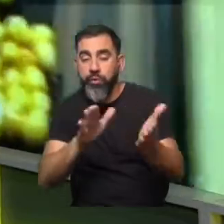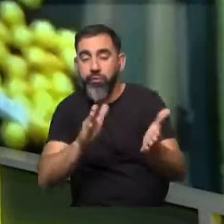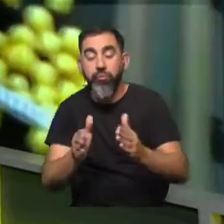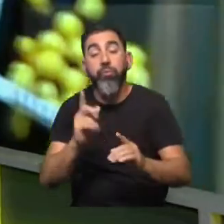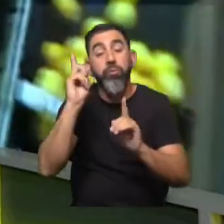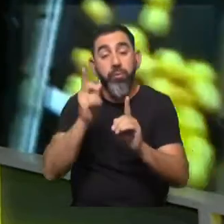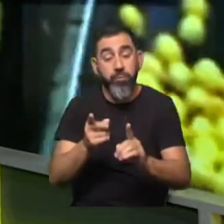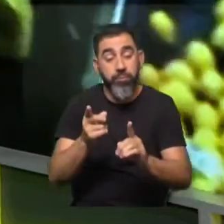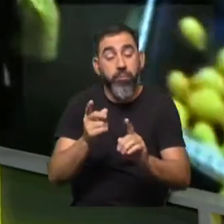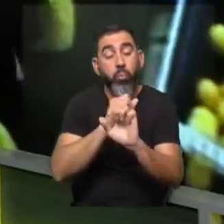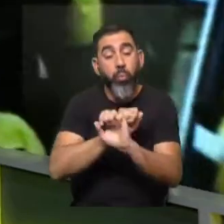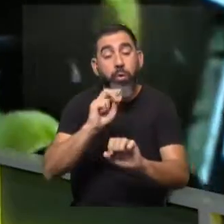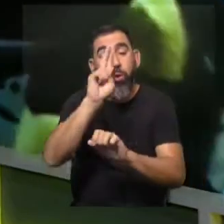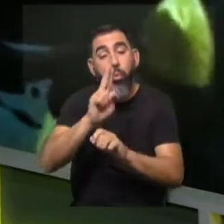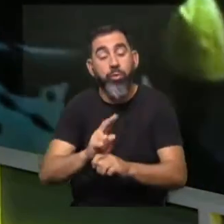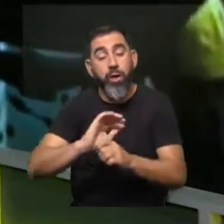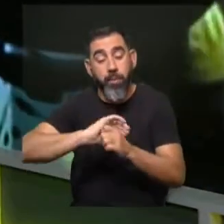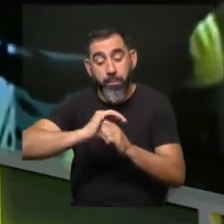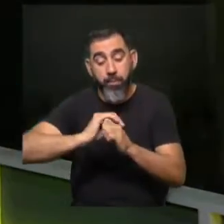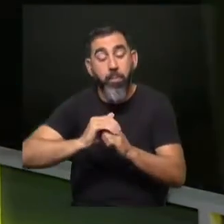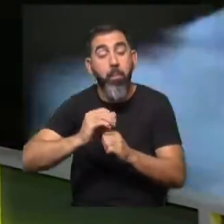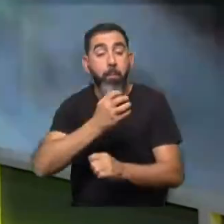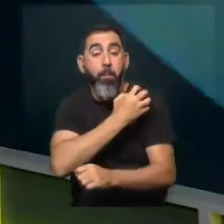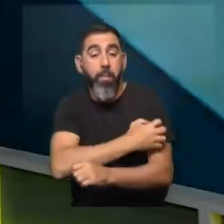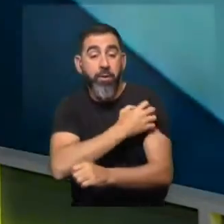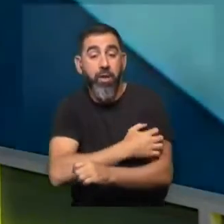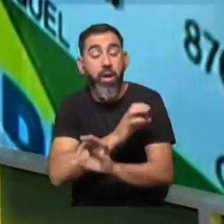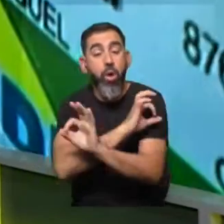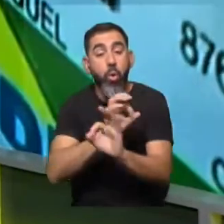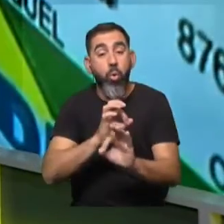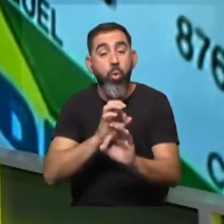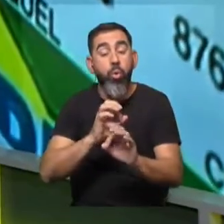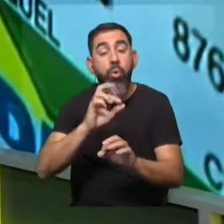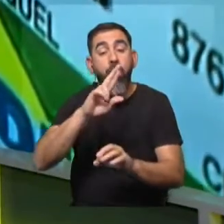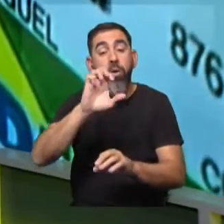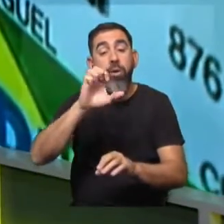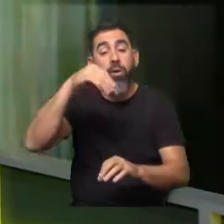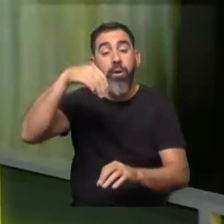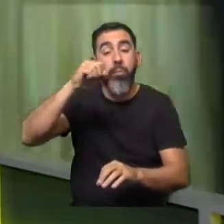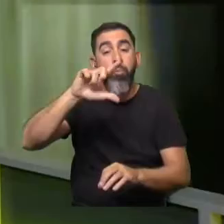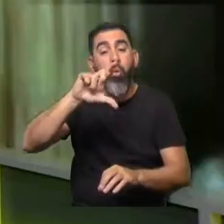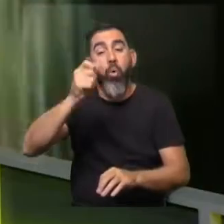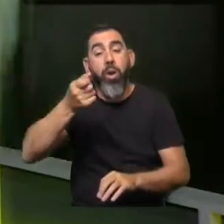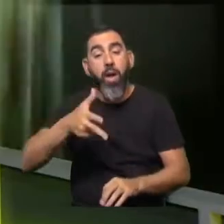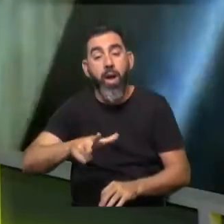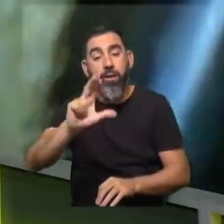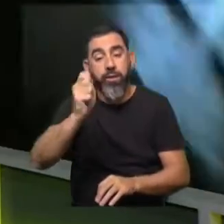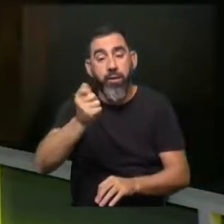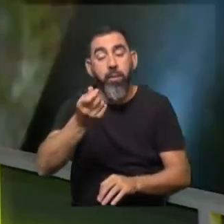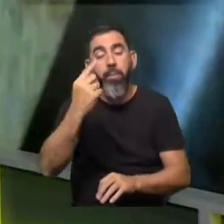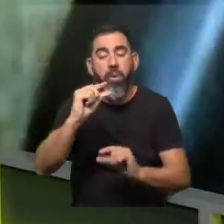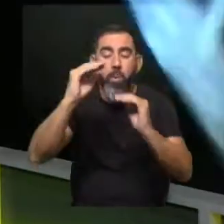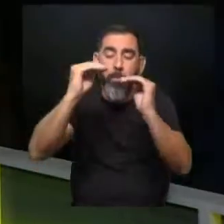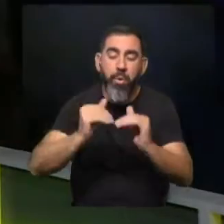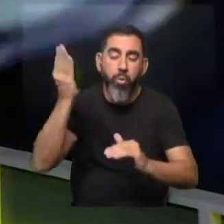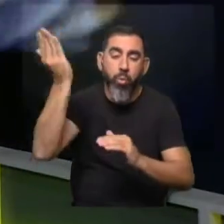también se puede utilizar la cáscara de manzana o incluso la pulpa de la remolacha, pero allí el porcentaje no solo es menor, sino que